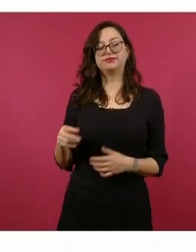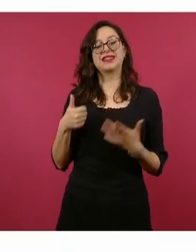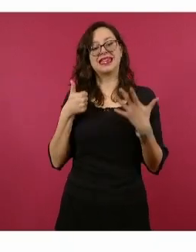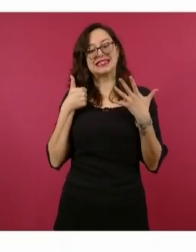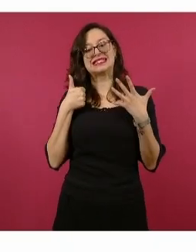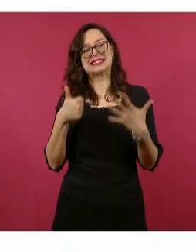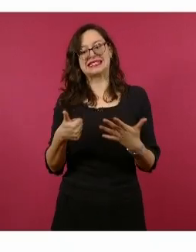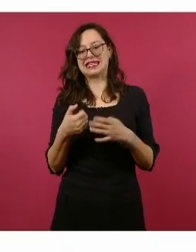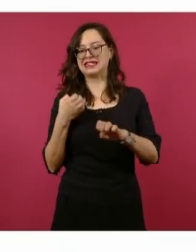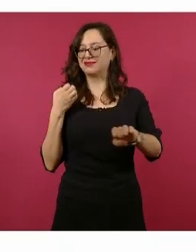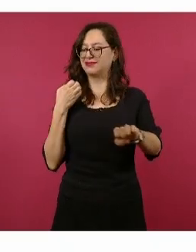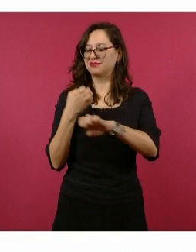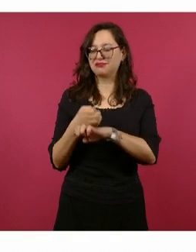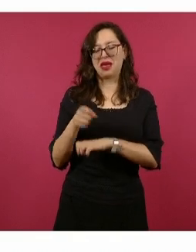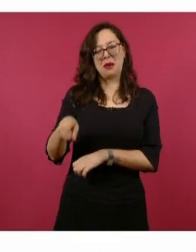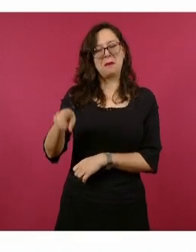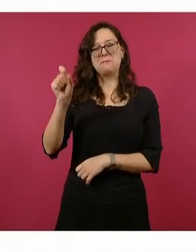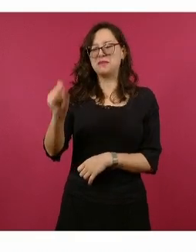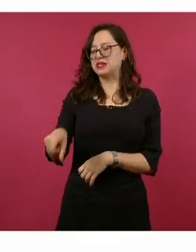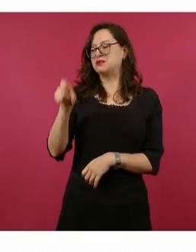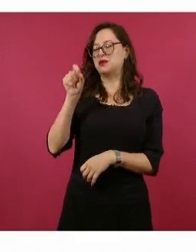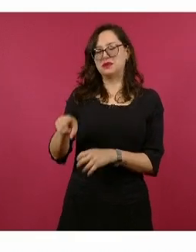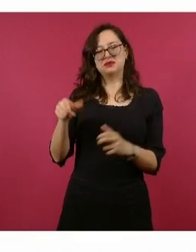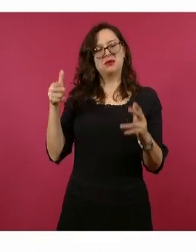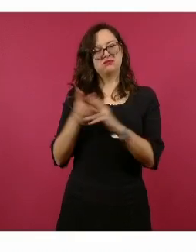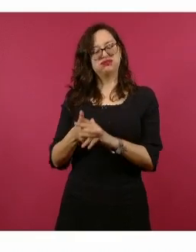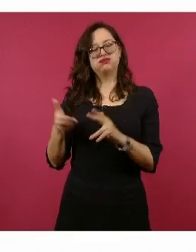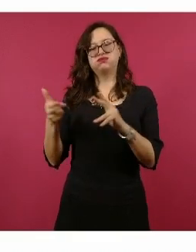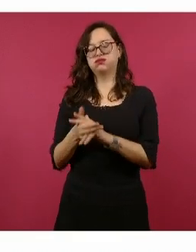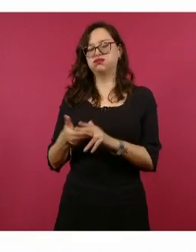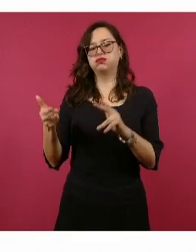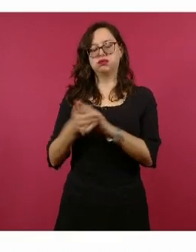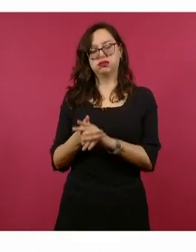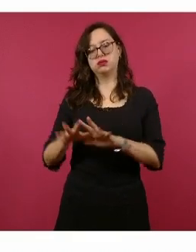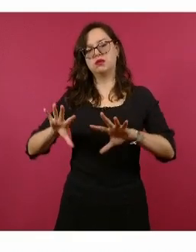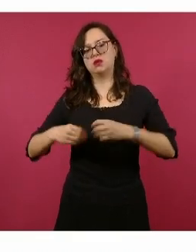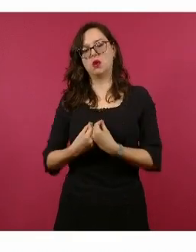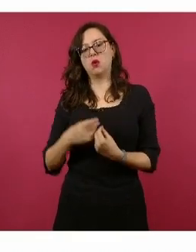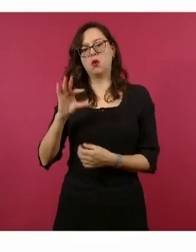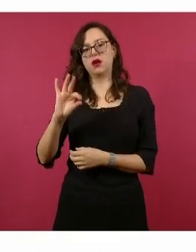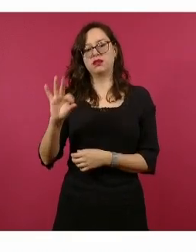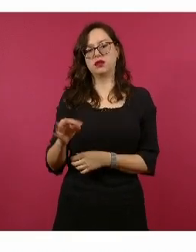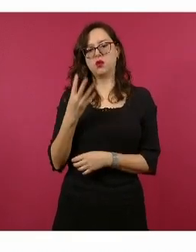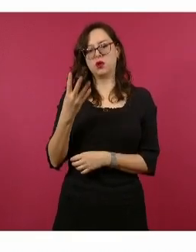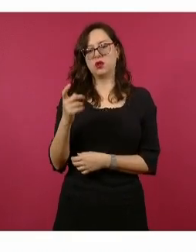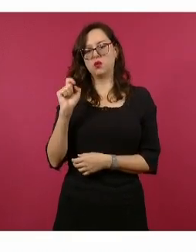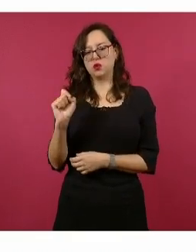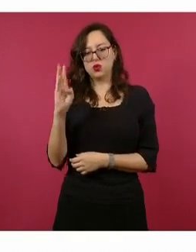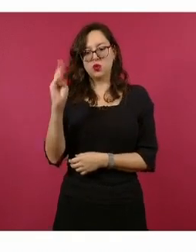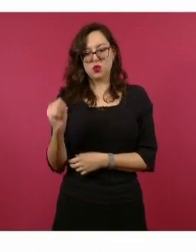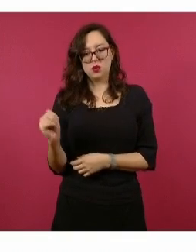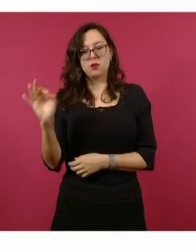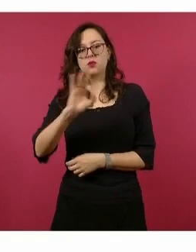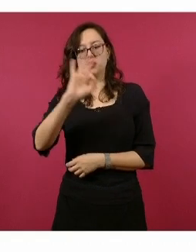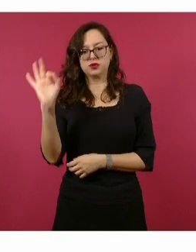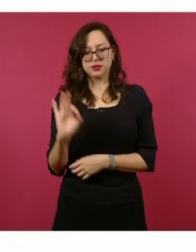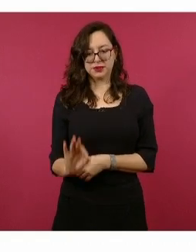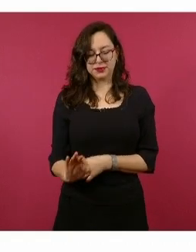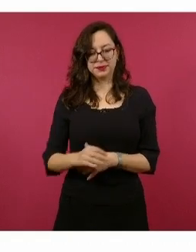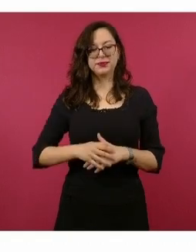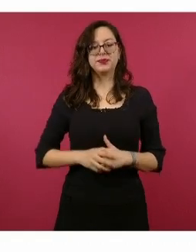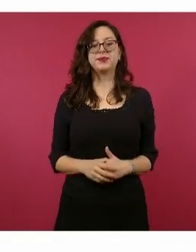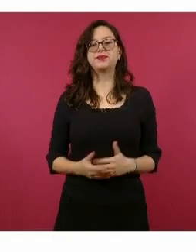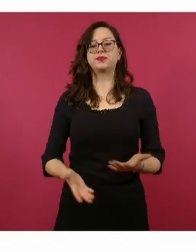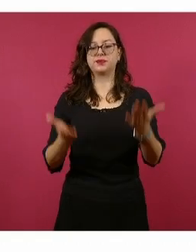concentran el 44.9 por ciento. Adelante. Vamos a dar entidad por entidad. En el